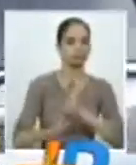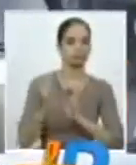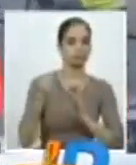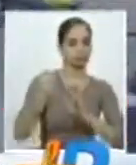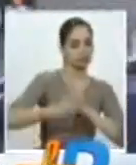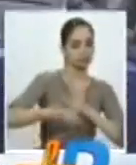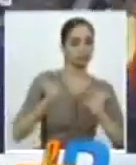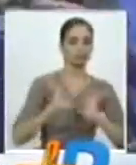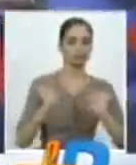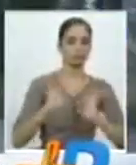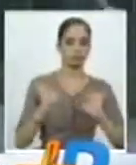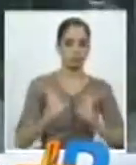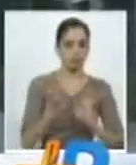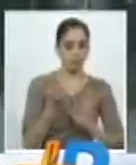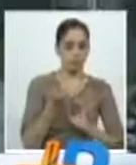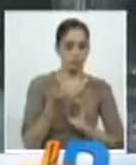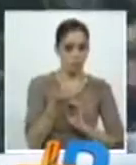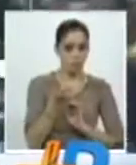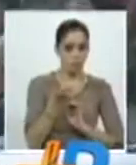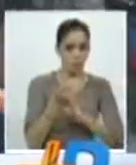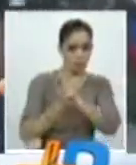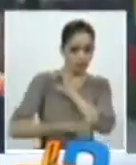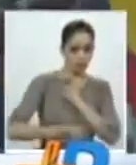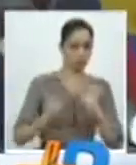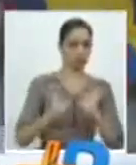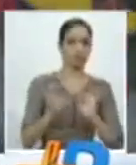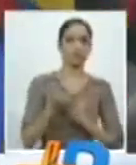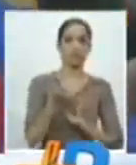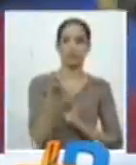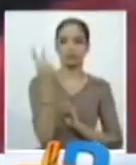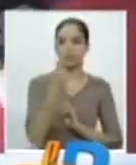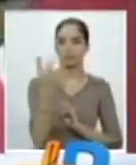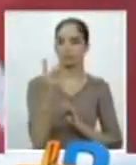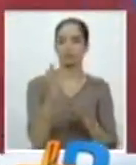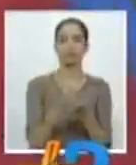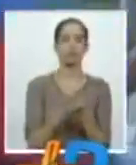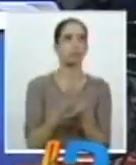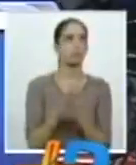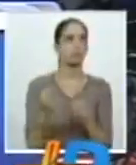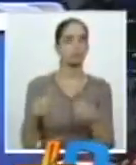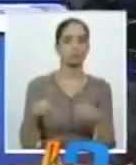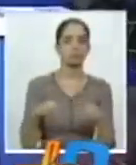sancionados y confían que el próximo viernes puedan transitar libremente por la ciudad.